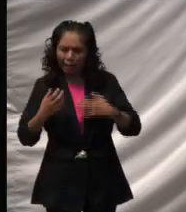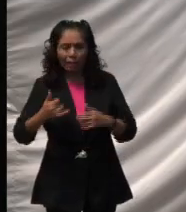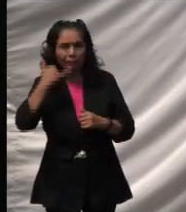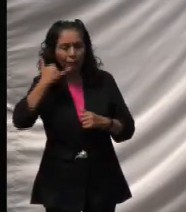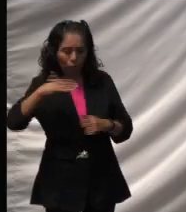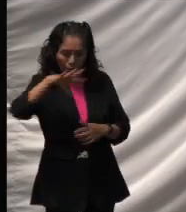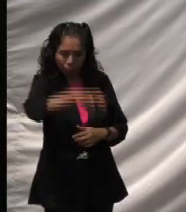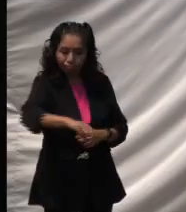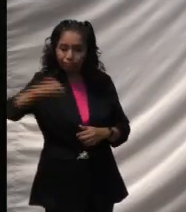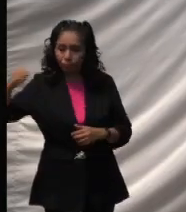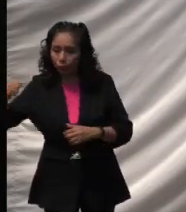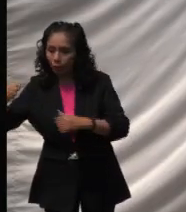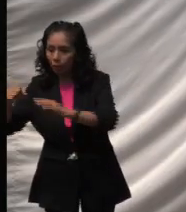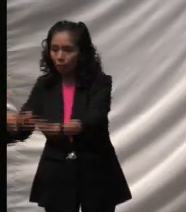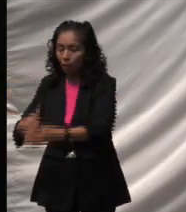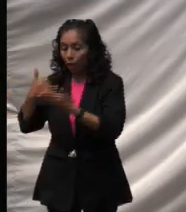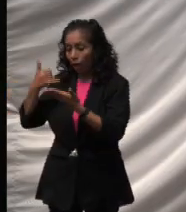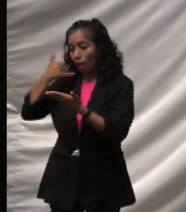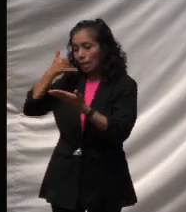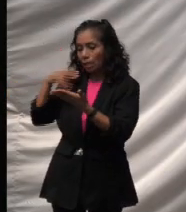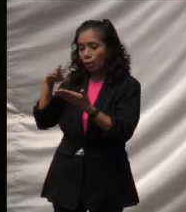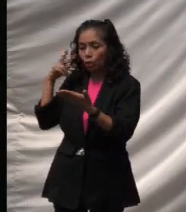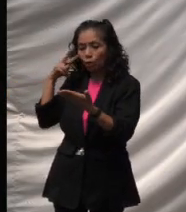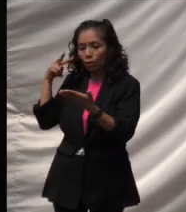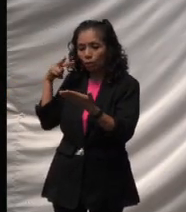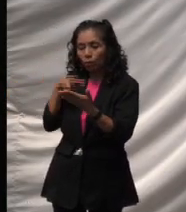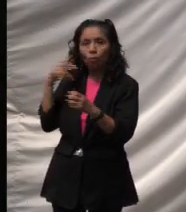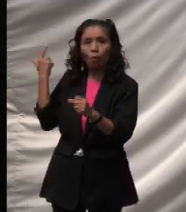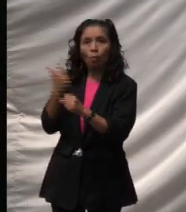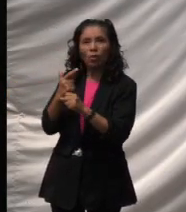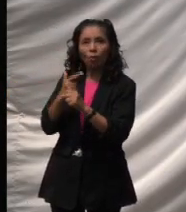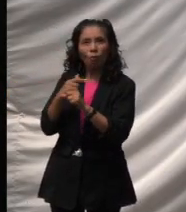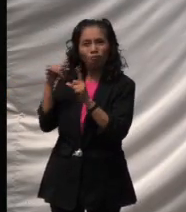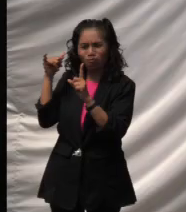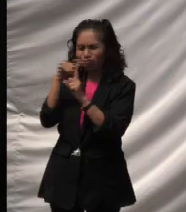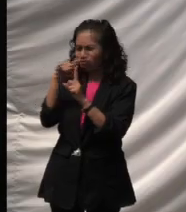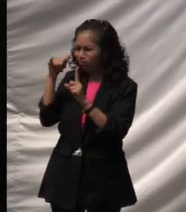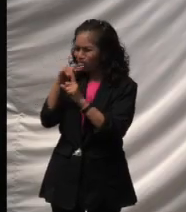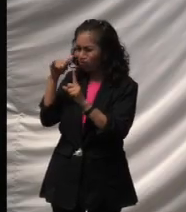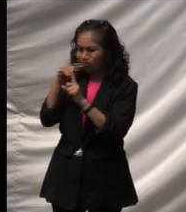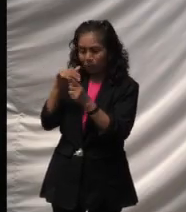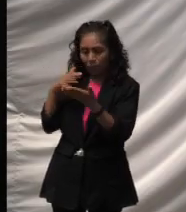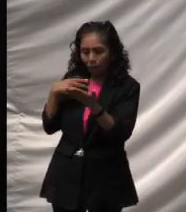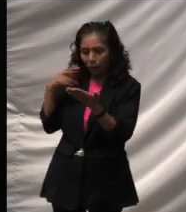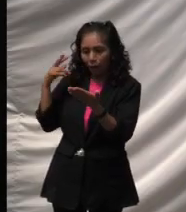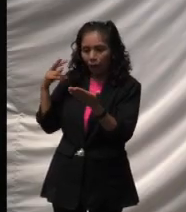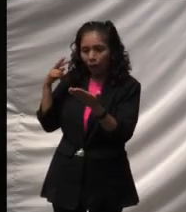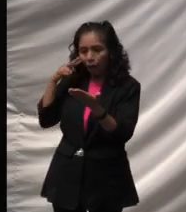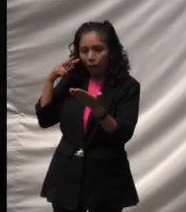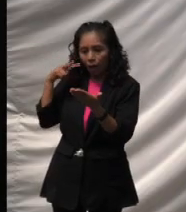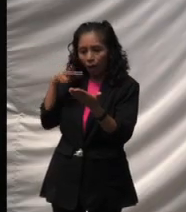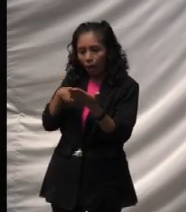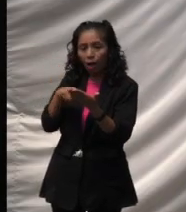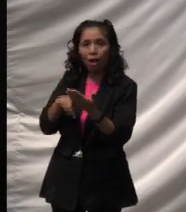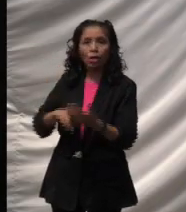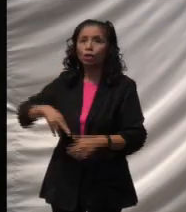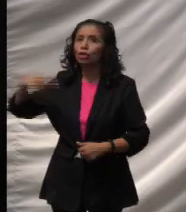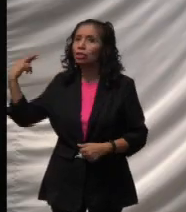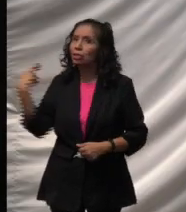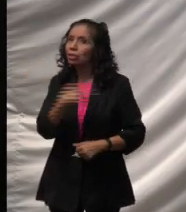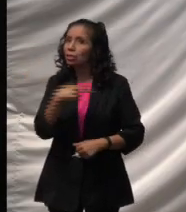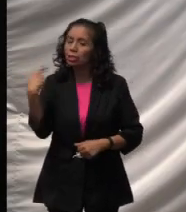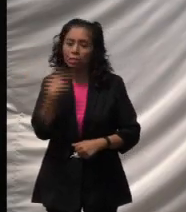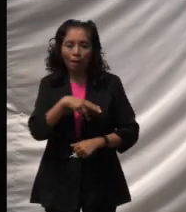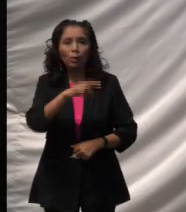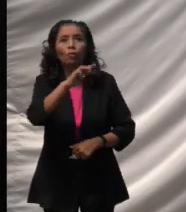revisarlo. Ahí se encontró con mensajes de apodos y cosas ofensivas. Cuando vio esto, se puso en contacto con las mamás de